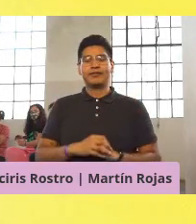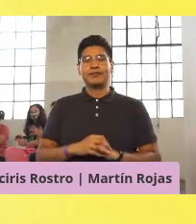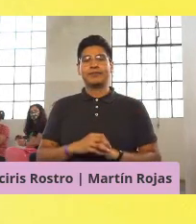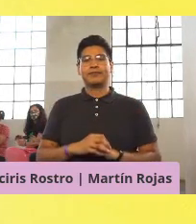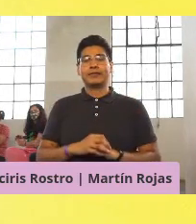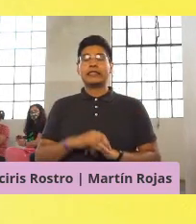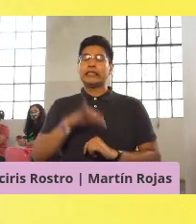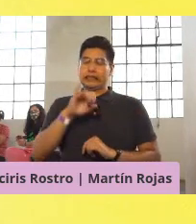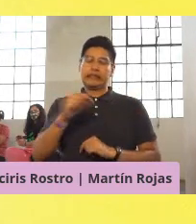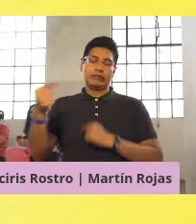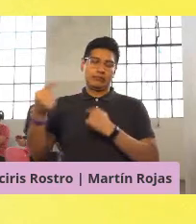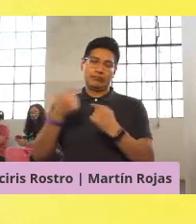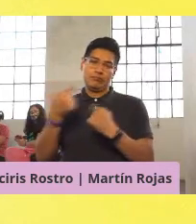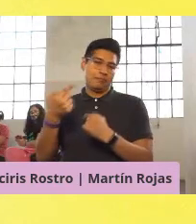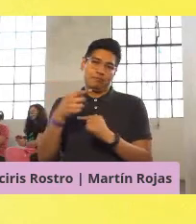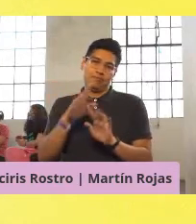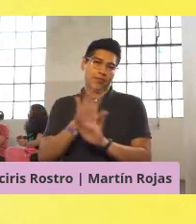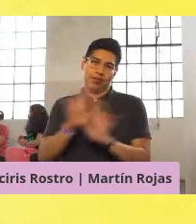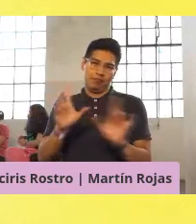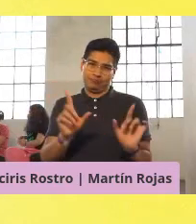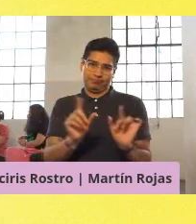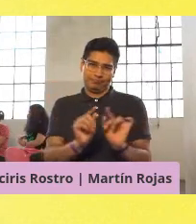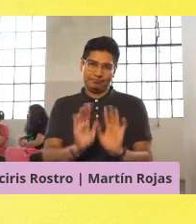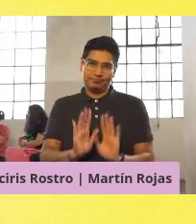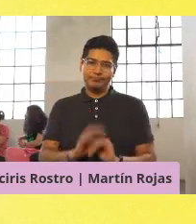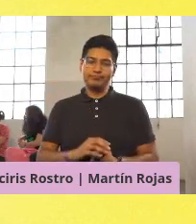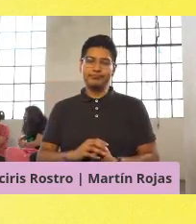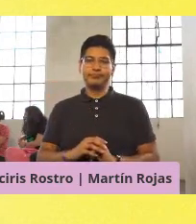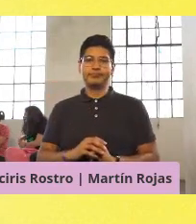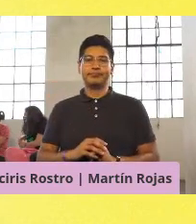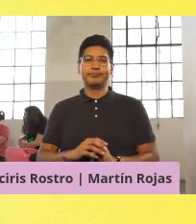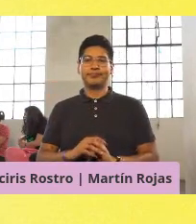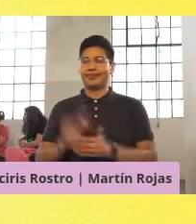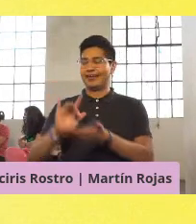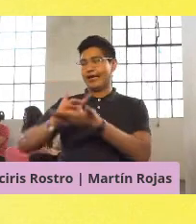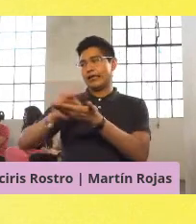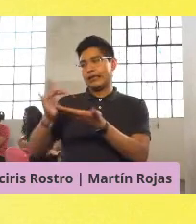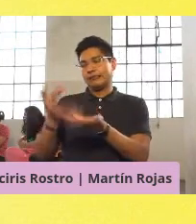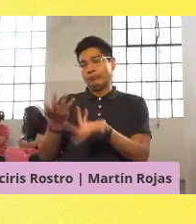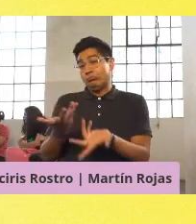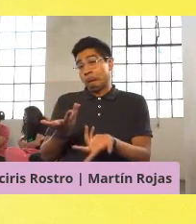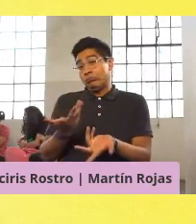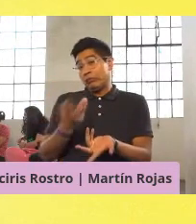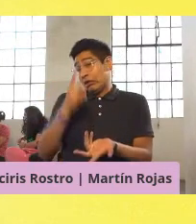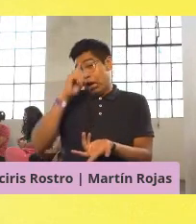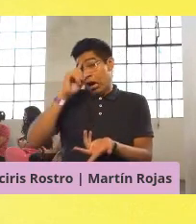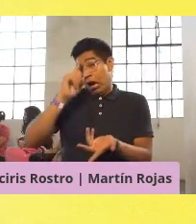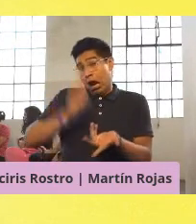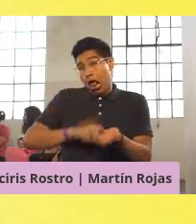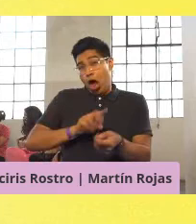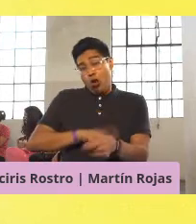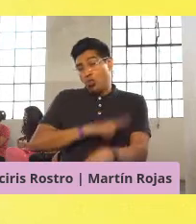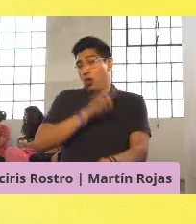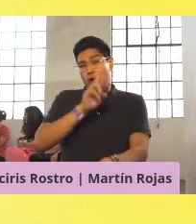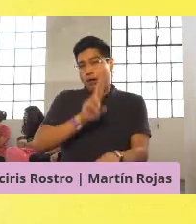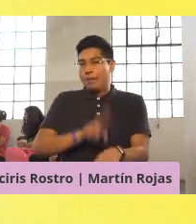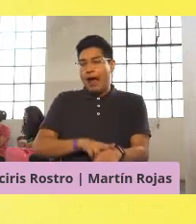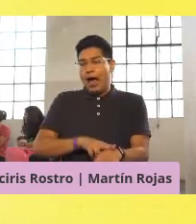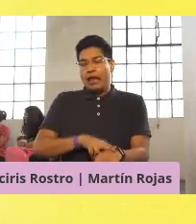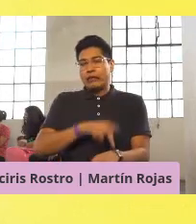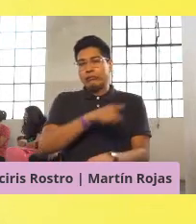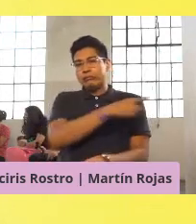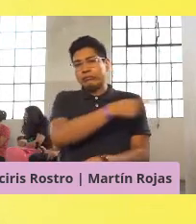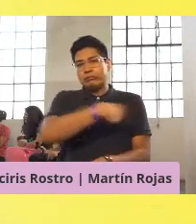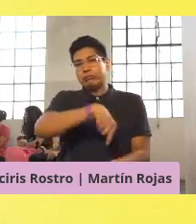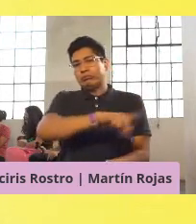tipo de amenazas, pero bueno. Eso. Gracias, comadre, gracias. Es parte, o sea, no manches, es parte. Como en algún